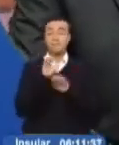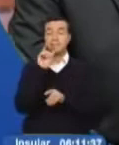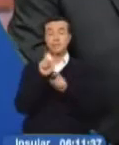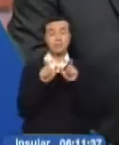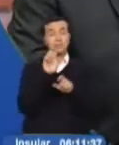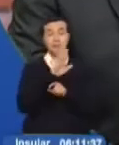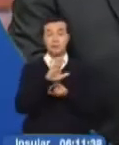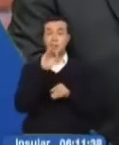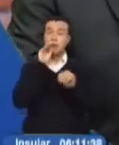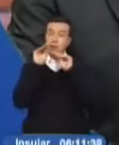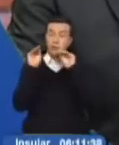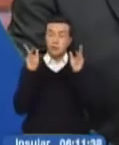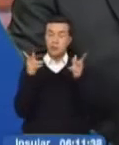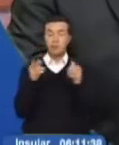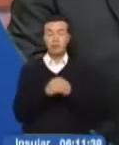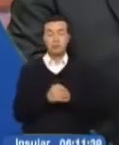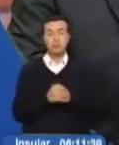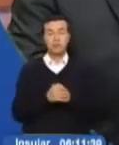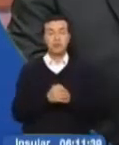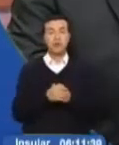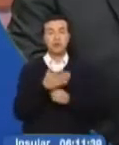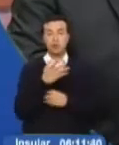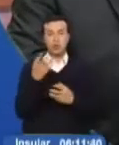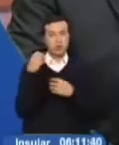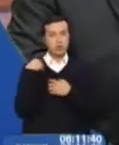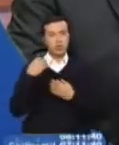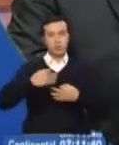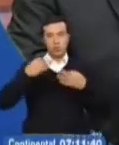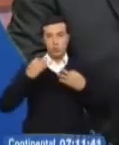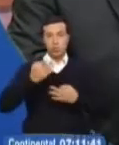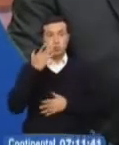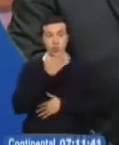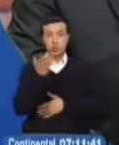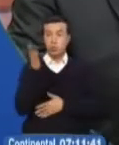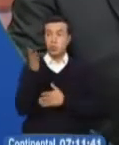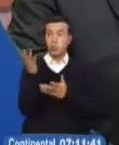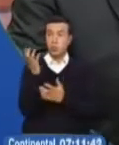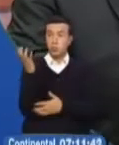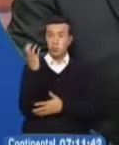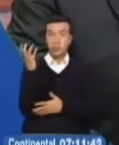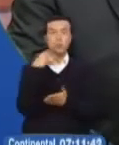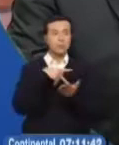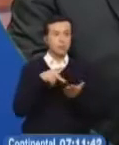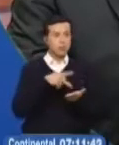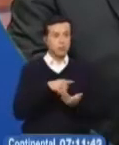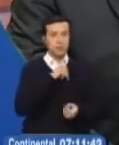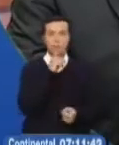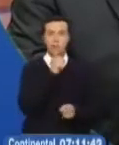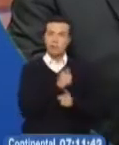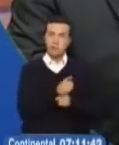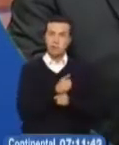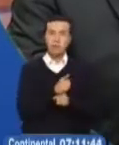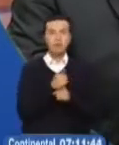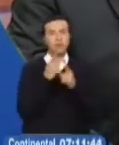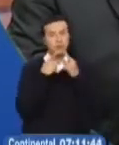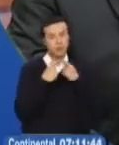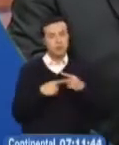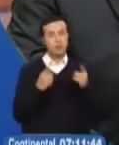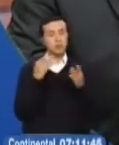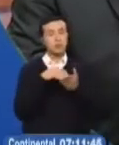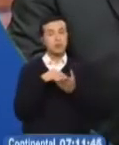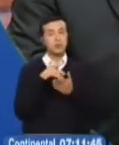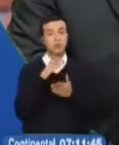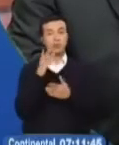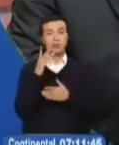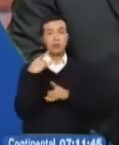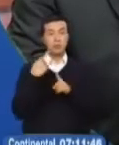ciudadanía que va a tener la garantía que el momento en que se jubila se van a realizar estos pagos y quiero hacer énfasis nuevamente en que